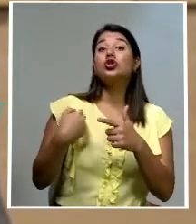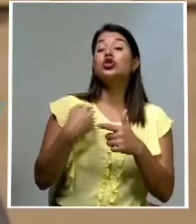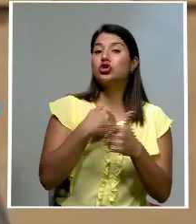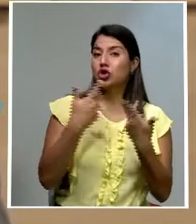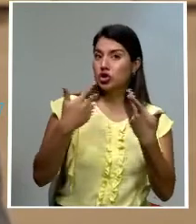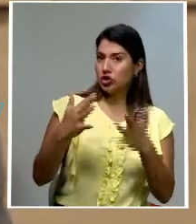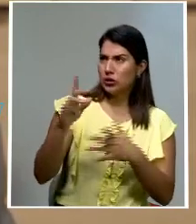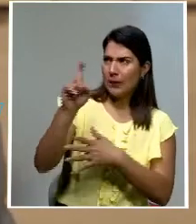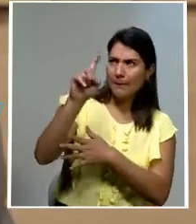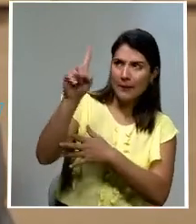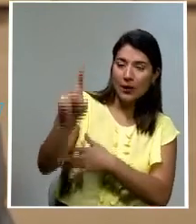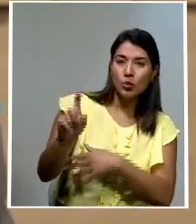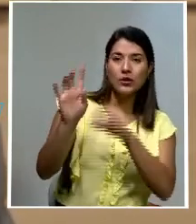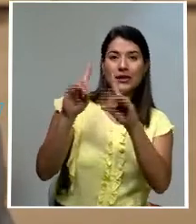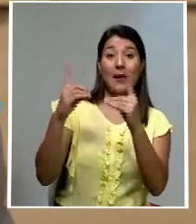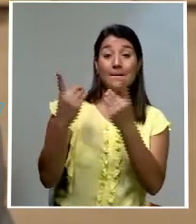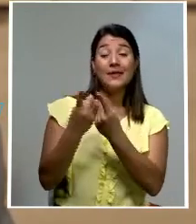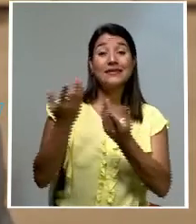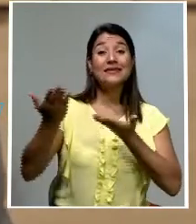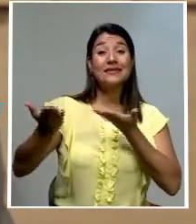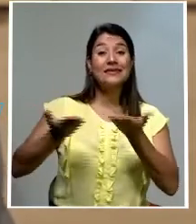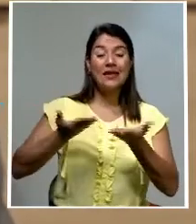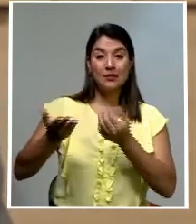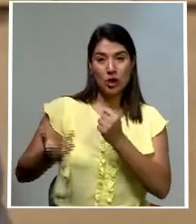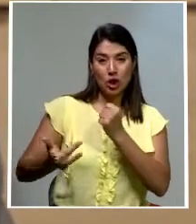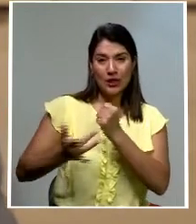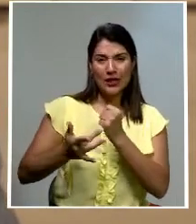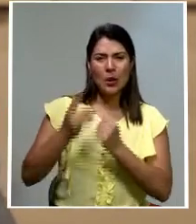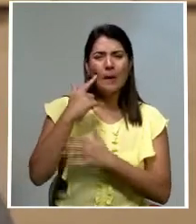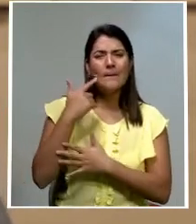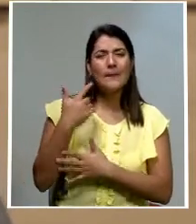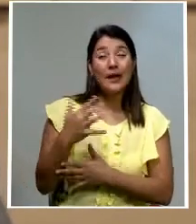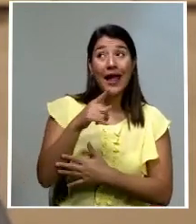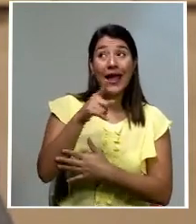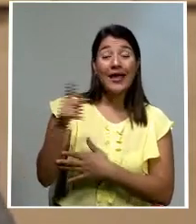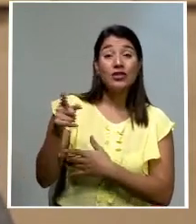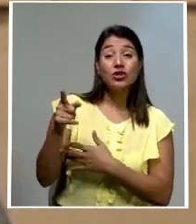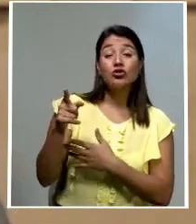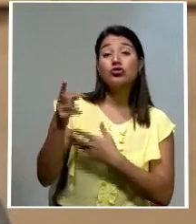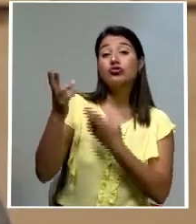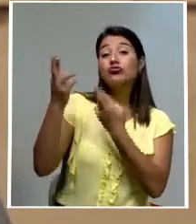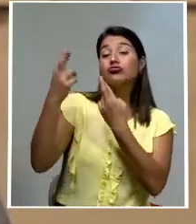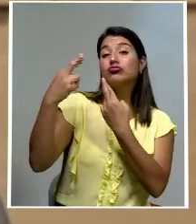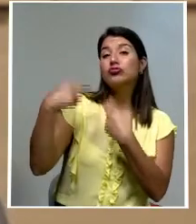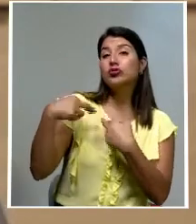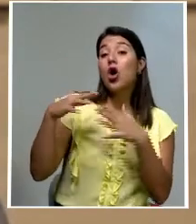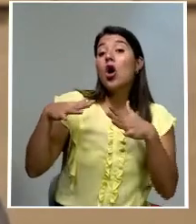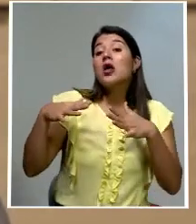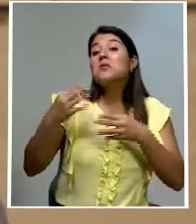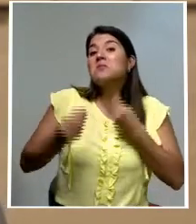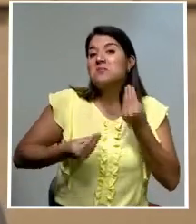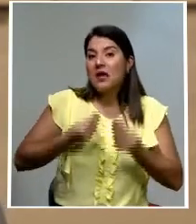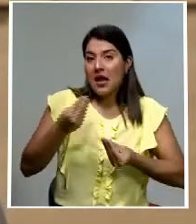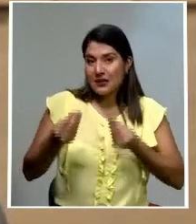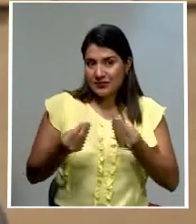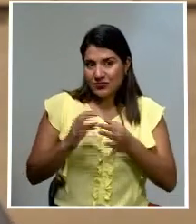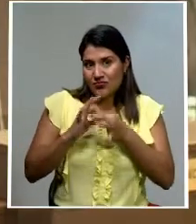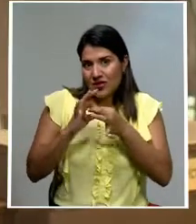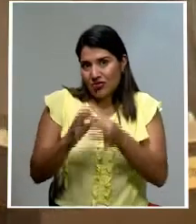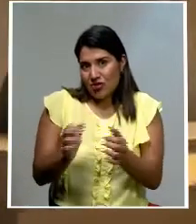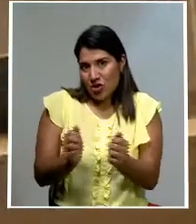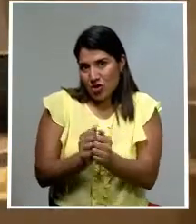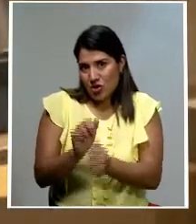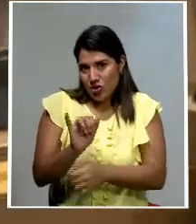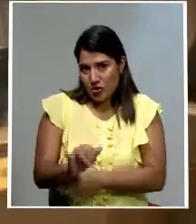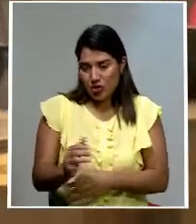al Departamento de Servicios Técnicos para que nos indique cómo proceder al respecto.